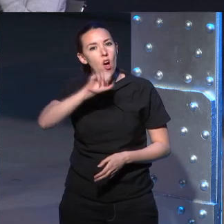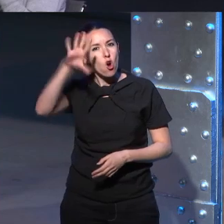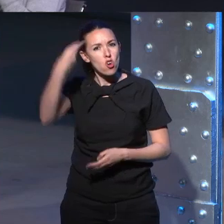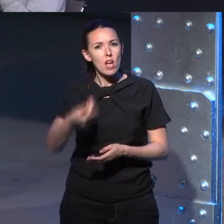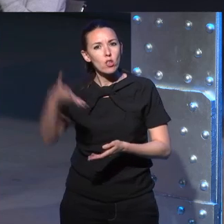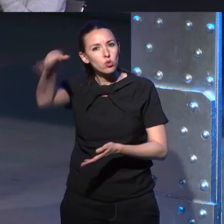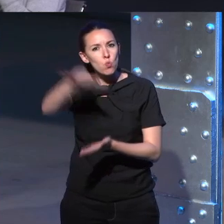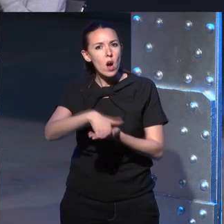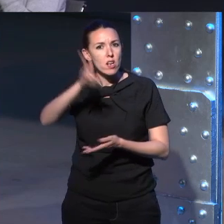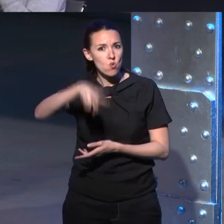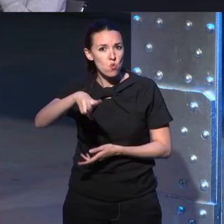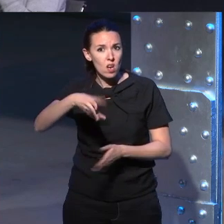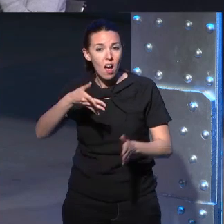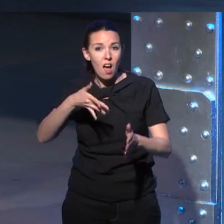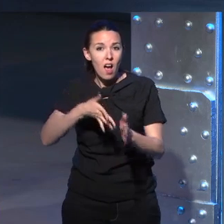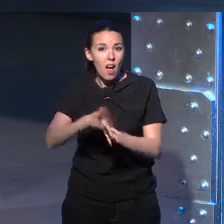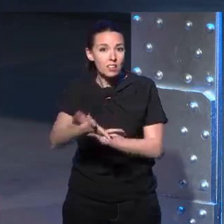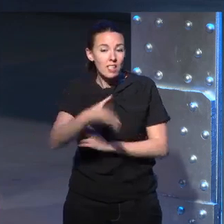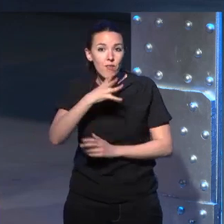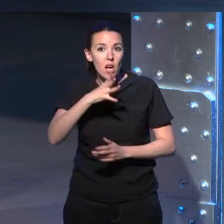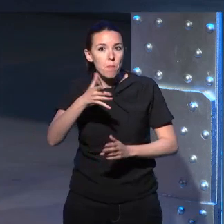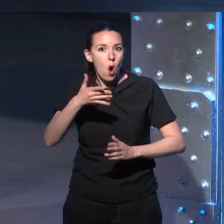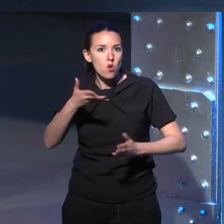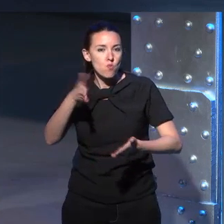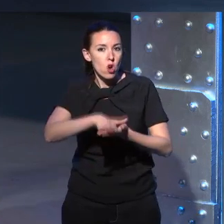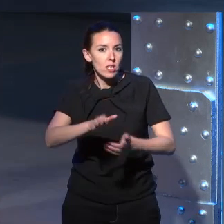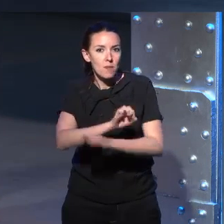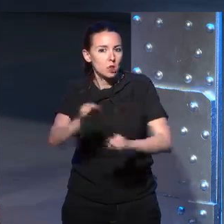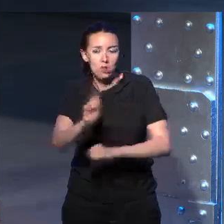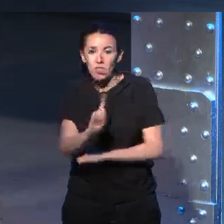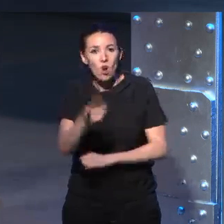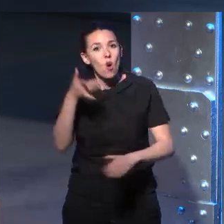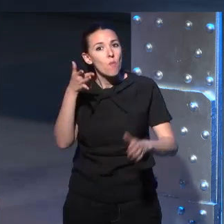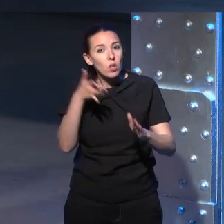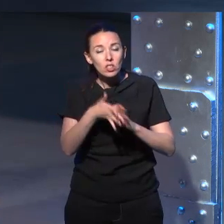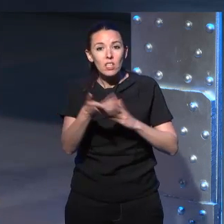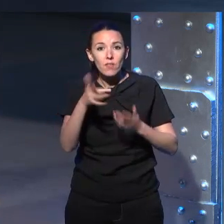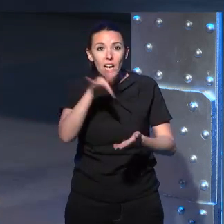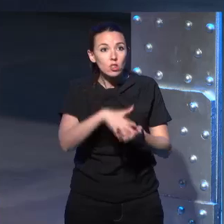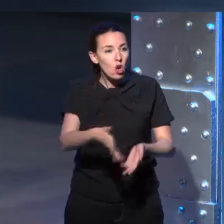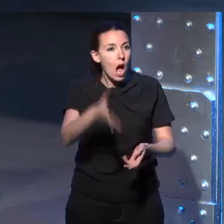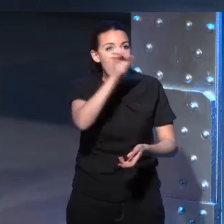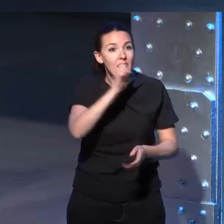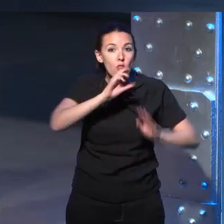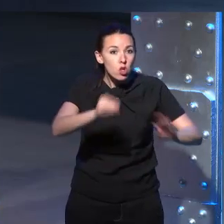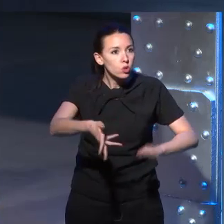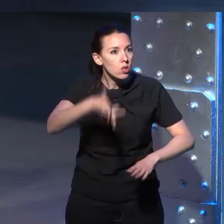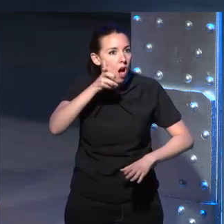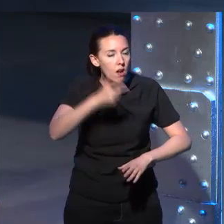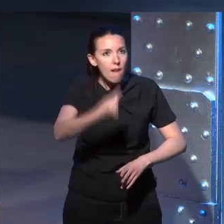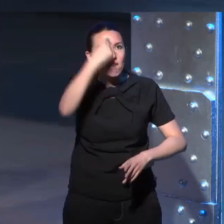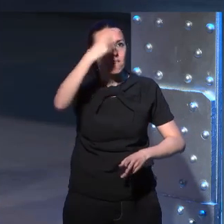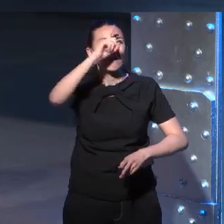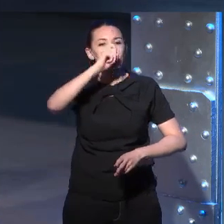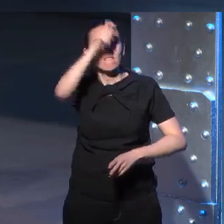no porque no supiera que Chuck Berry no era inmortal, sino porque iba a seguir mientras oyéramos una canción, mientras